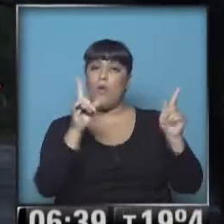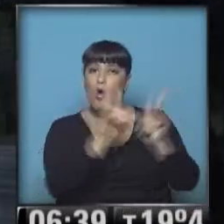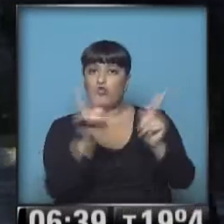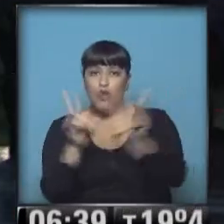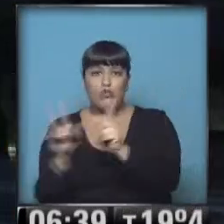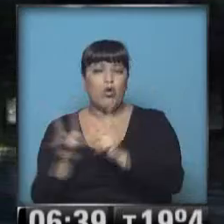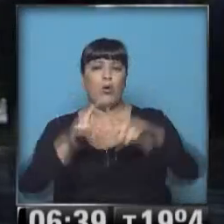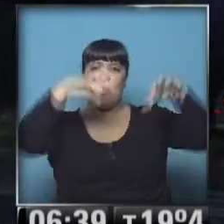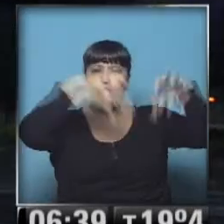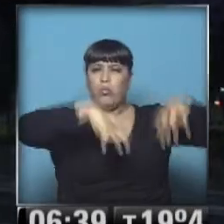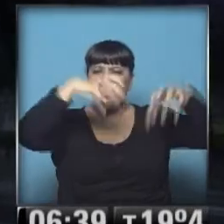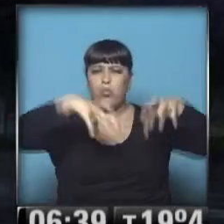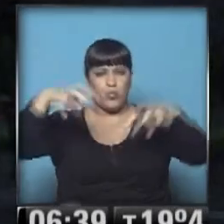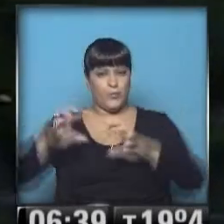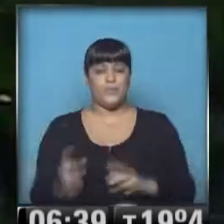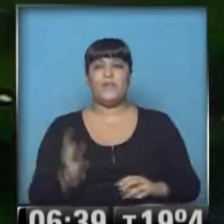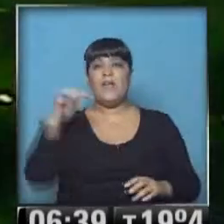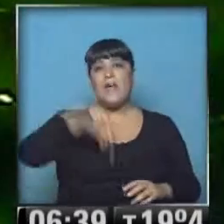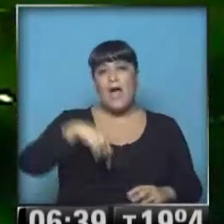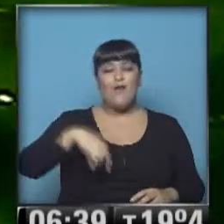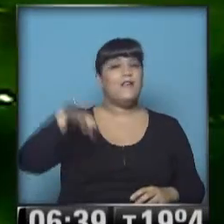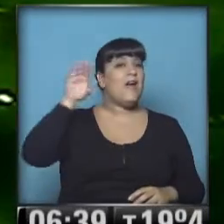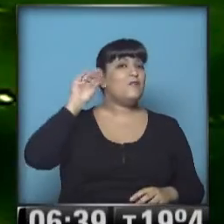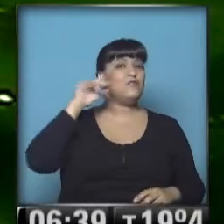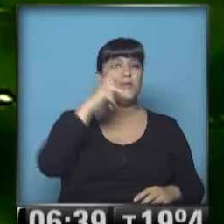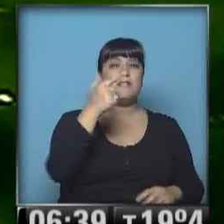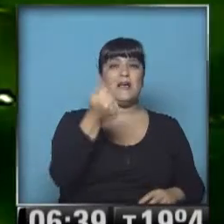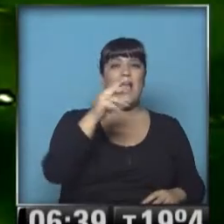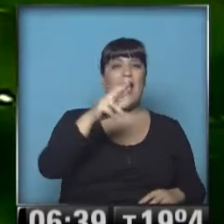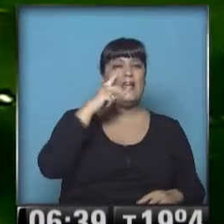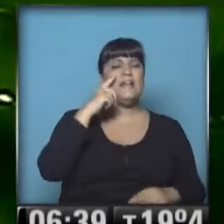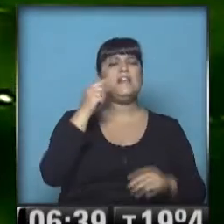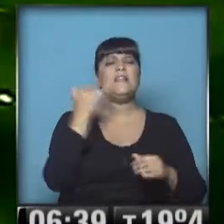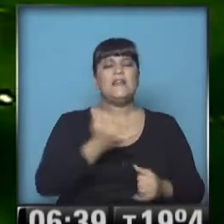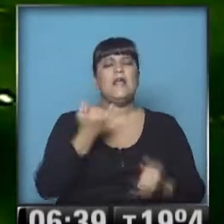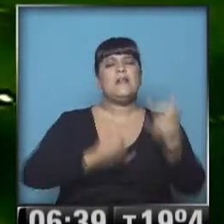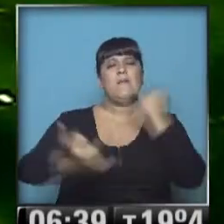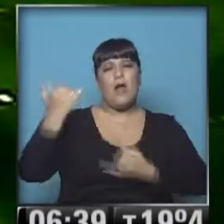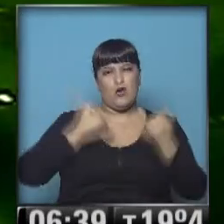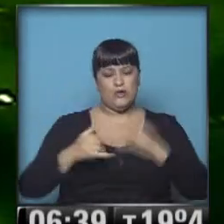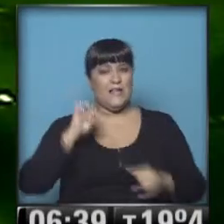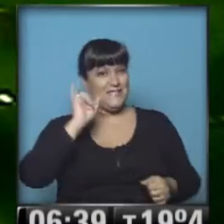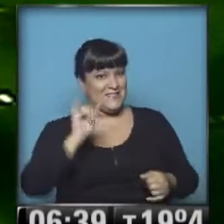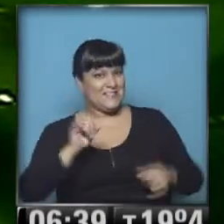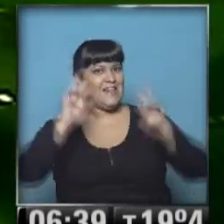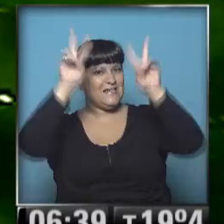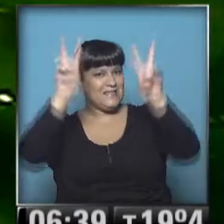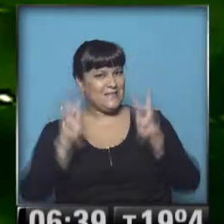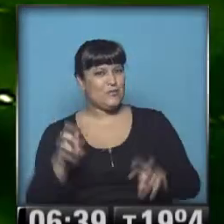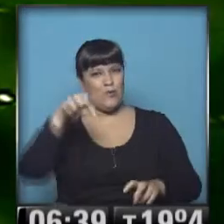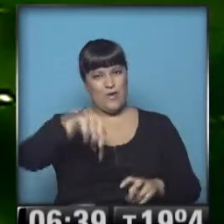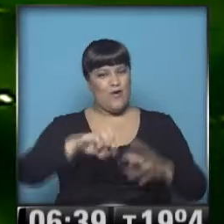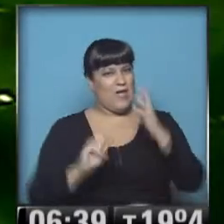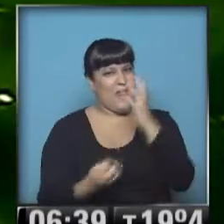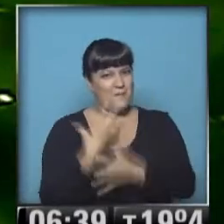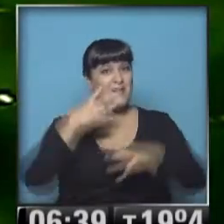forma copiosa. Y ahora escuchamos a Cari, que tiene mucho, pero mucho para contarnos. Compartimos los títulos de esta